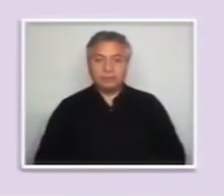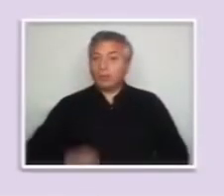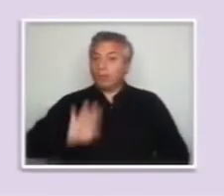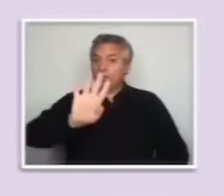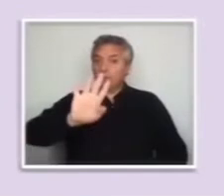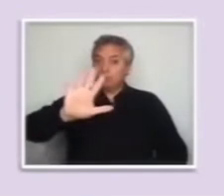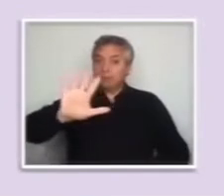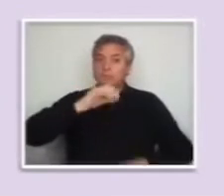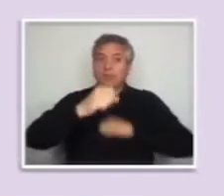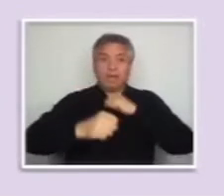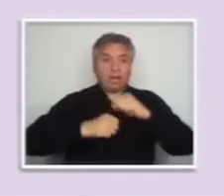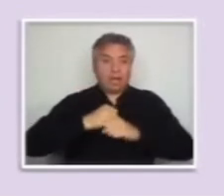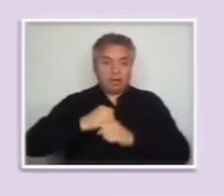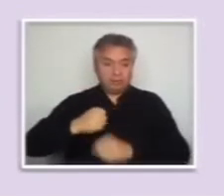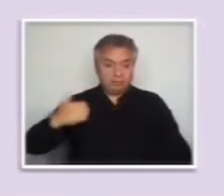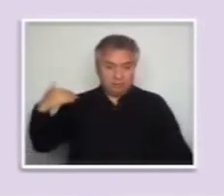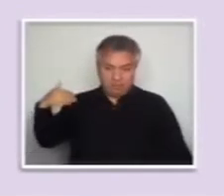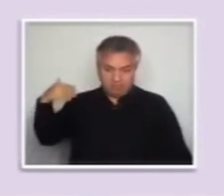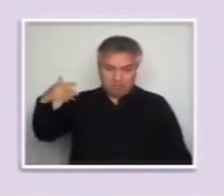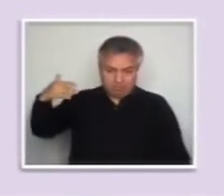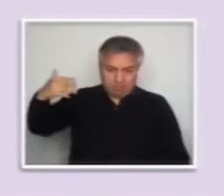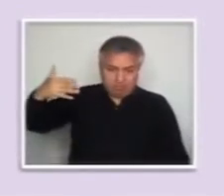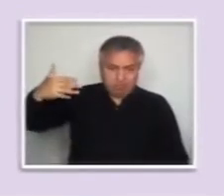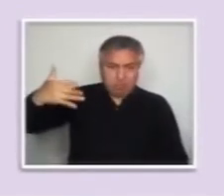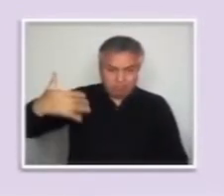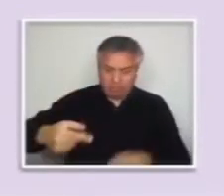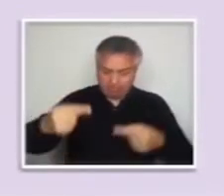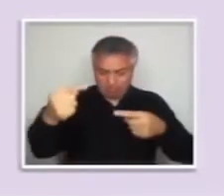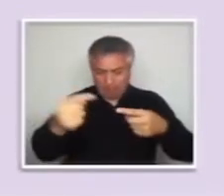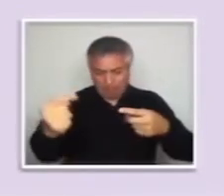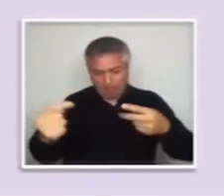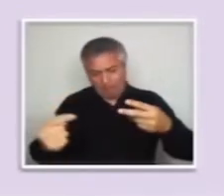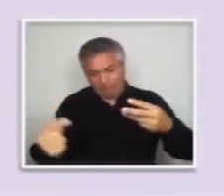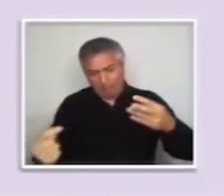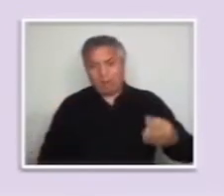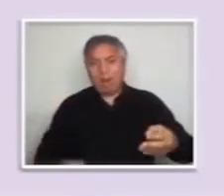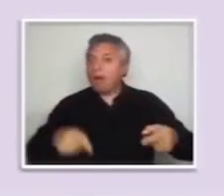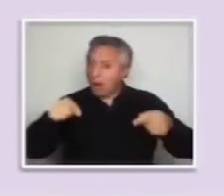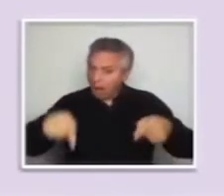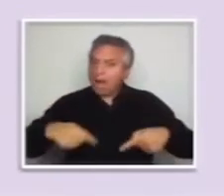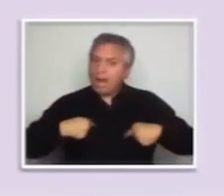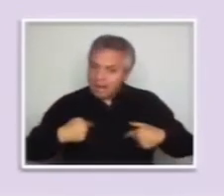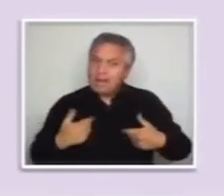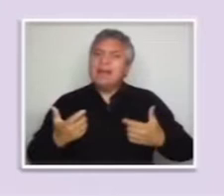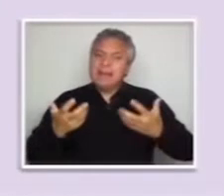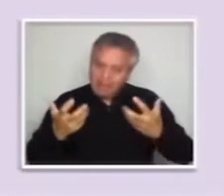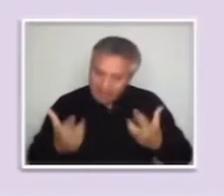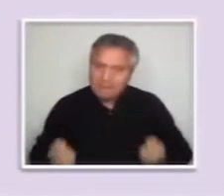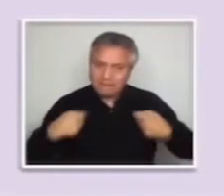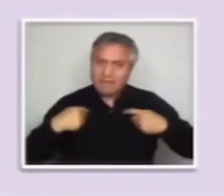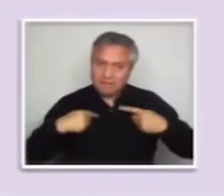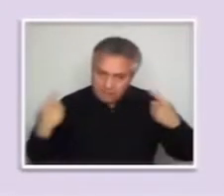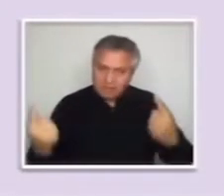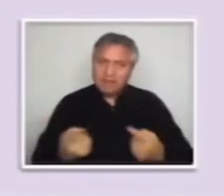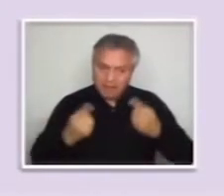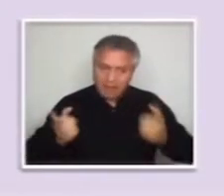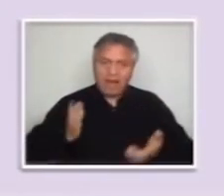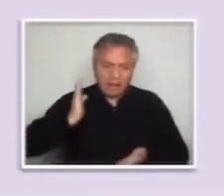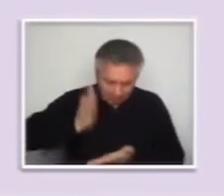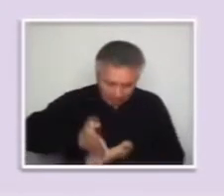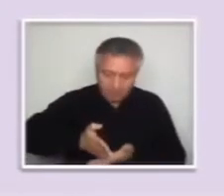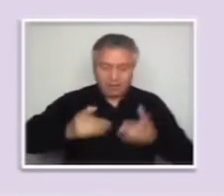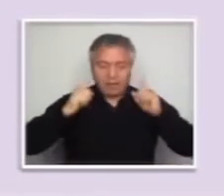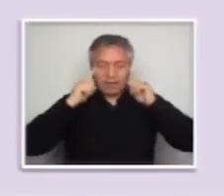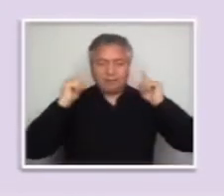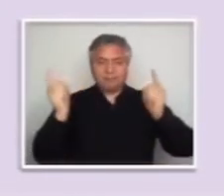muchos avances y tenemos que celebrar esos avances, pero sin dejar de mirar que también hay